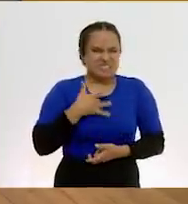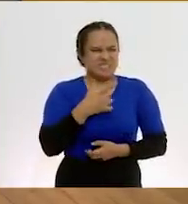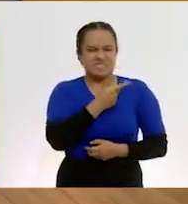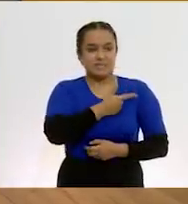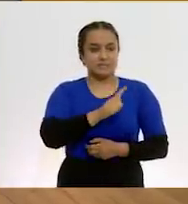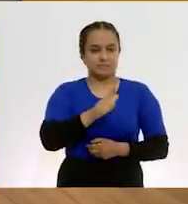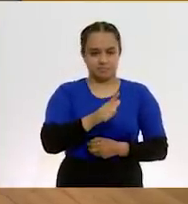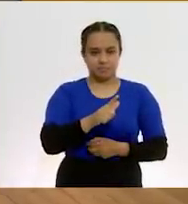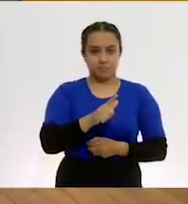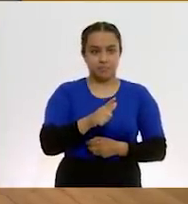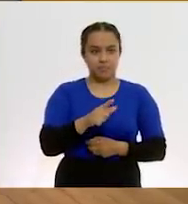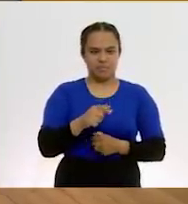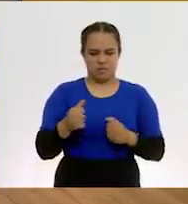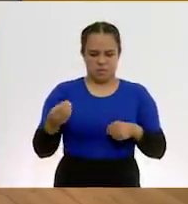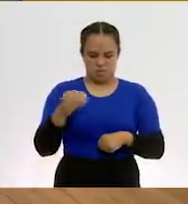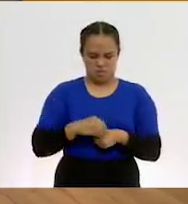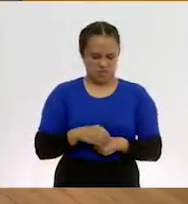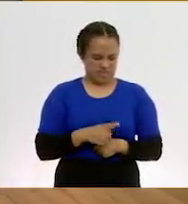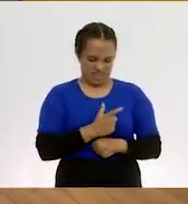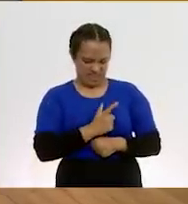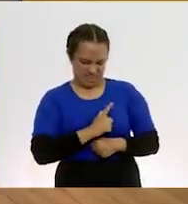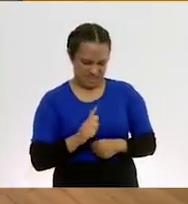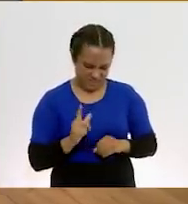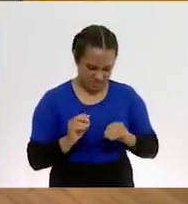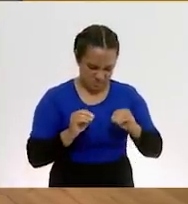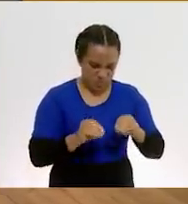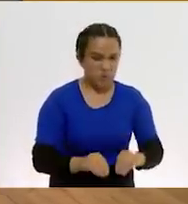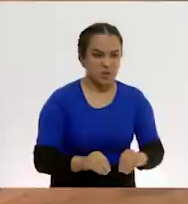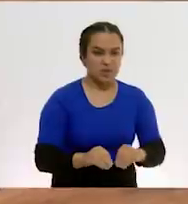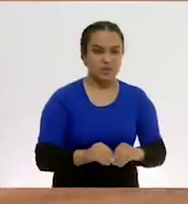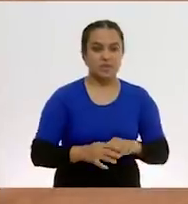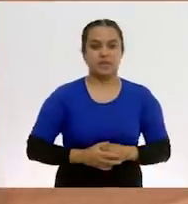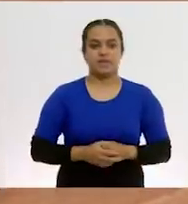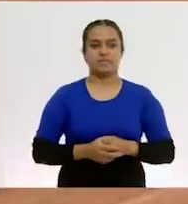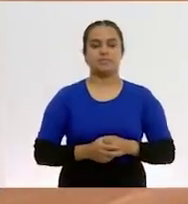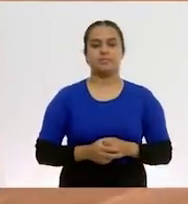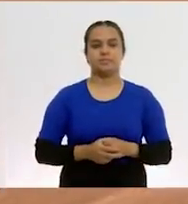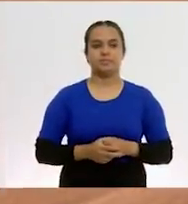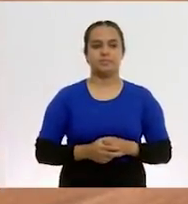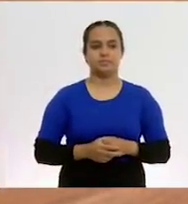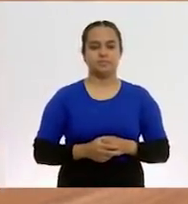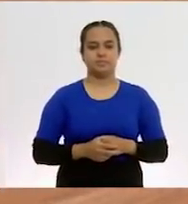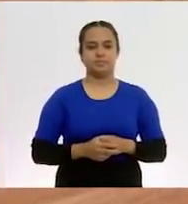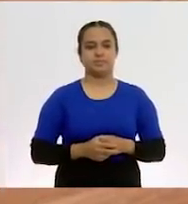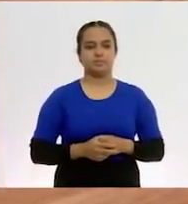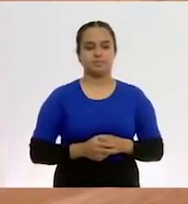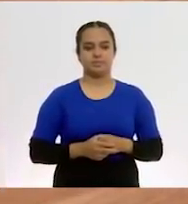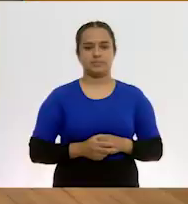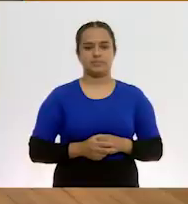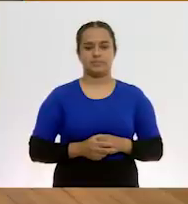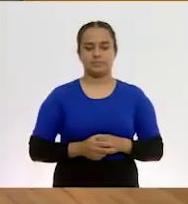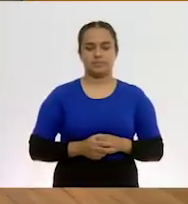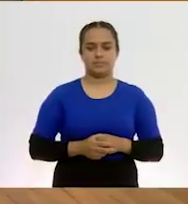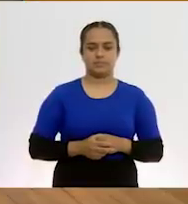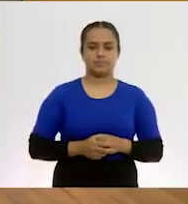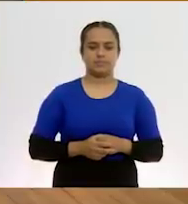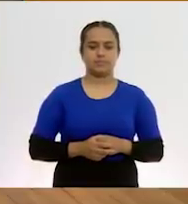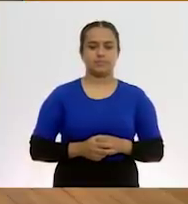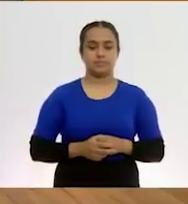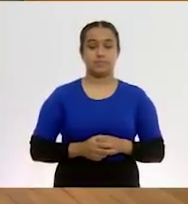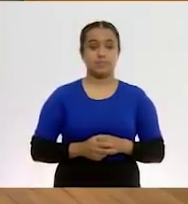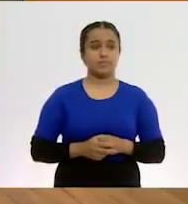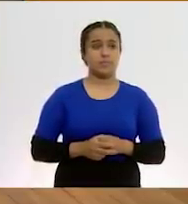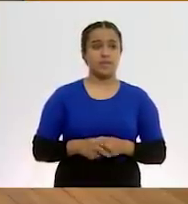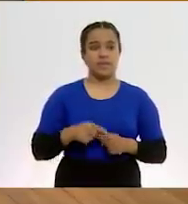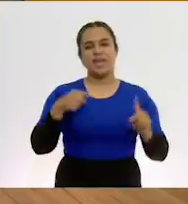Vamos a ponerla con mucho desagrado esta tarjeta. De este lado. Exacto. A ver, ya